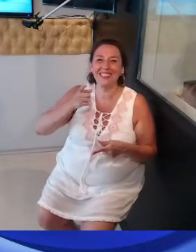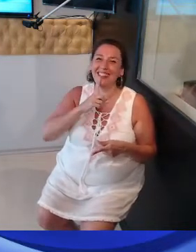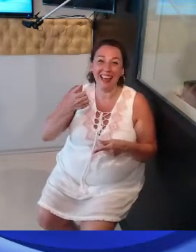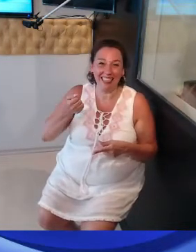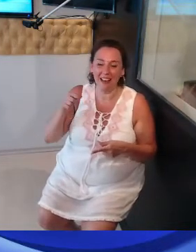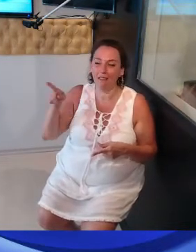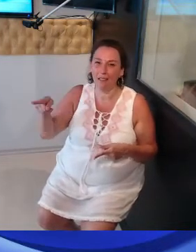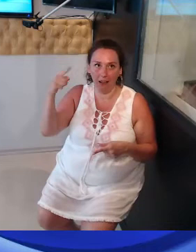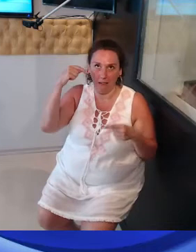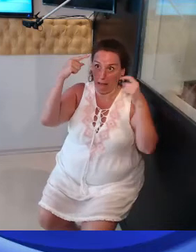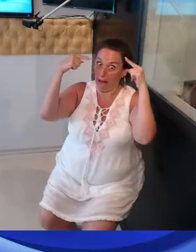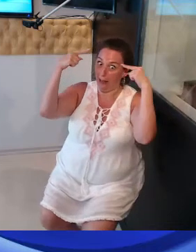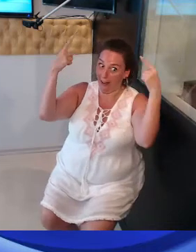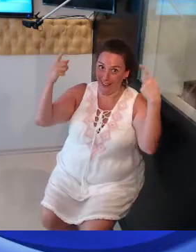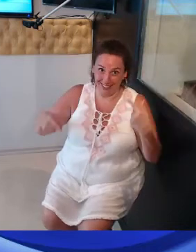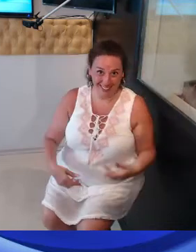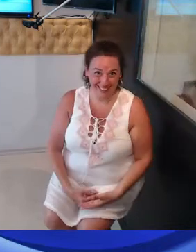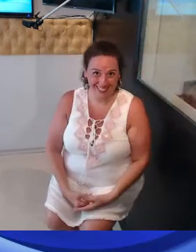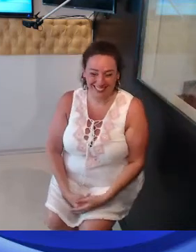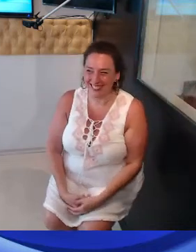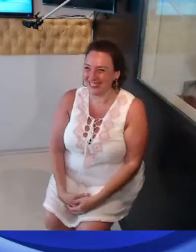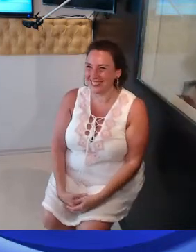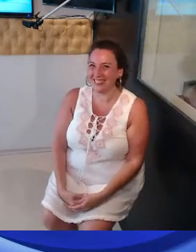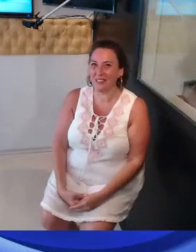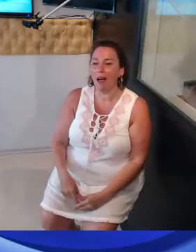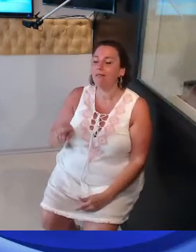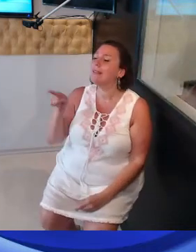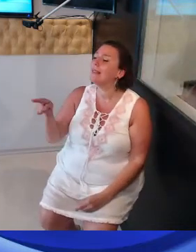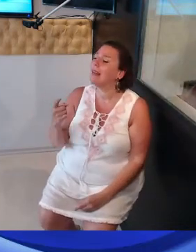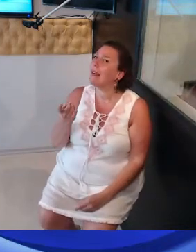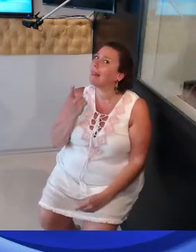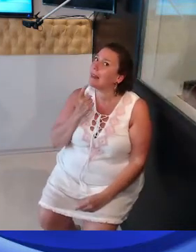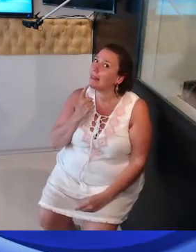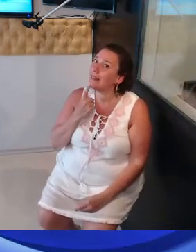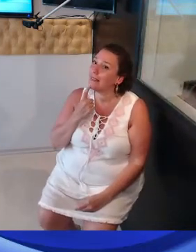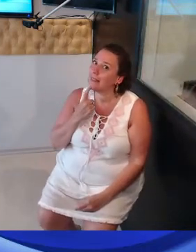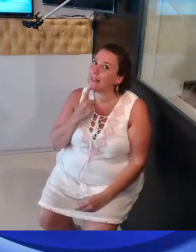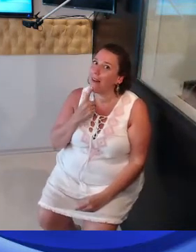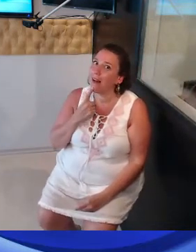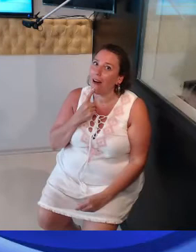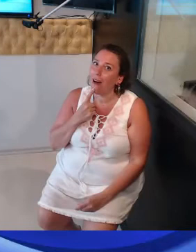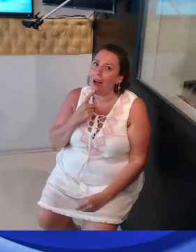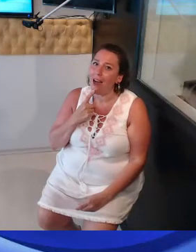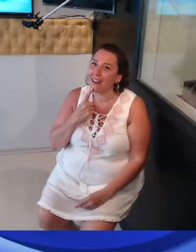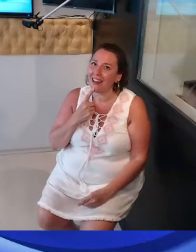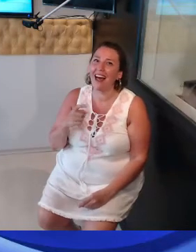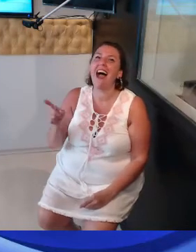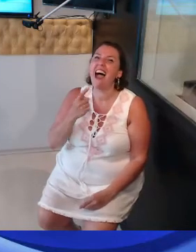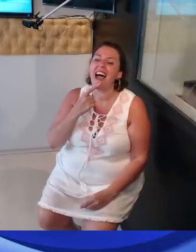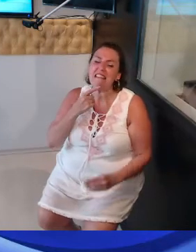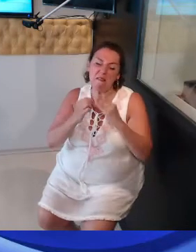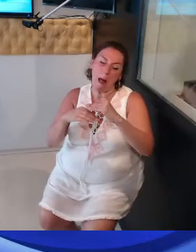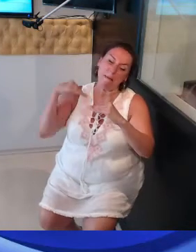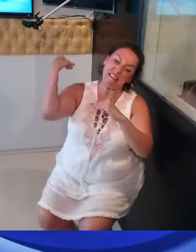me gusta vida, Diego. ¿Qué querías decir de River? A River hay que pasar por encima. A River hay que ver a sufrir de